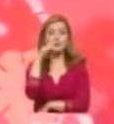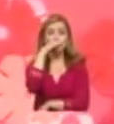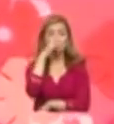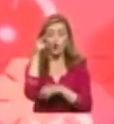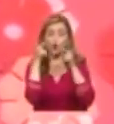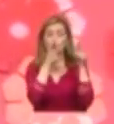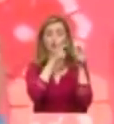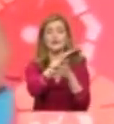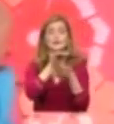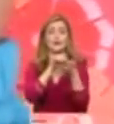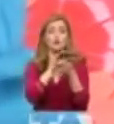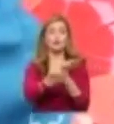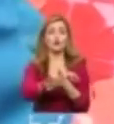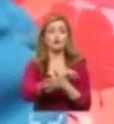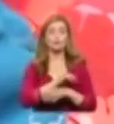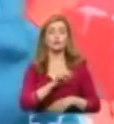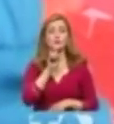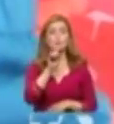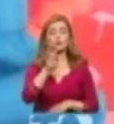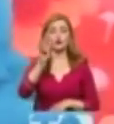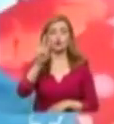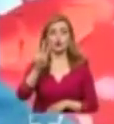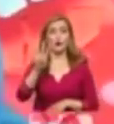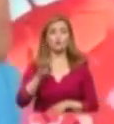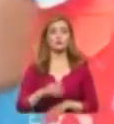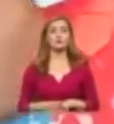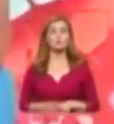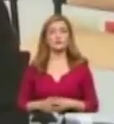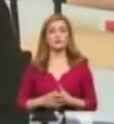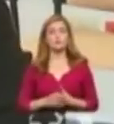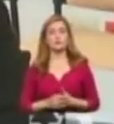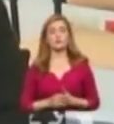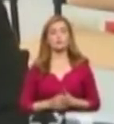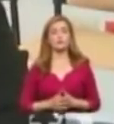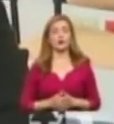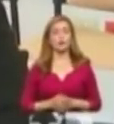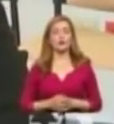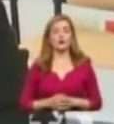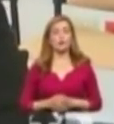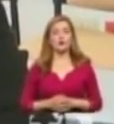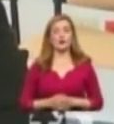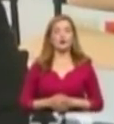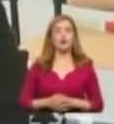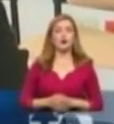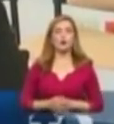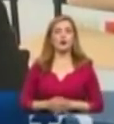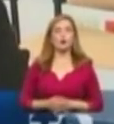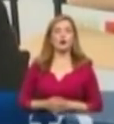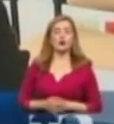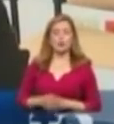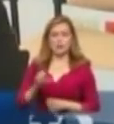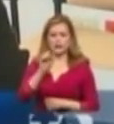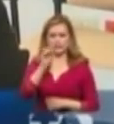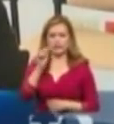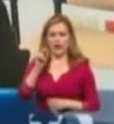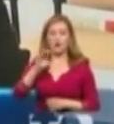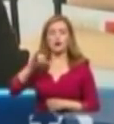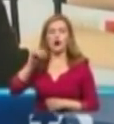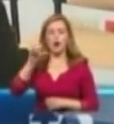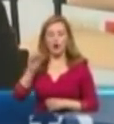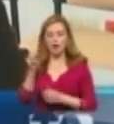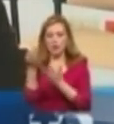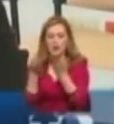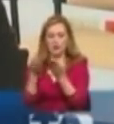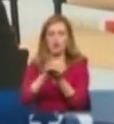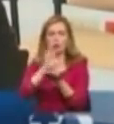que son cuidados y atendidos en 164 guaguacentros. El patronato tiene un presupuesto asignado, pero la